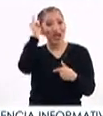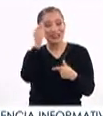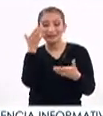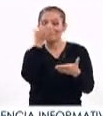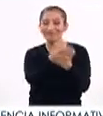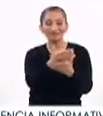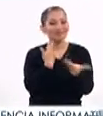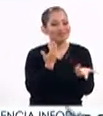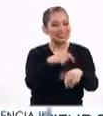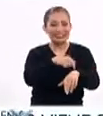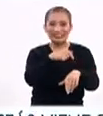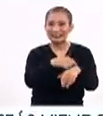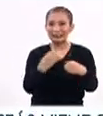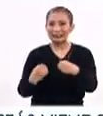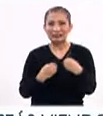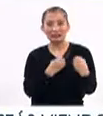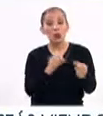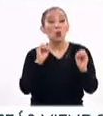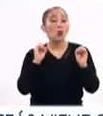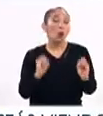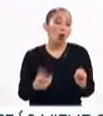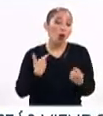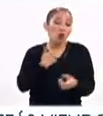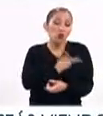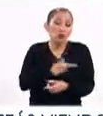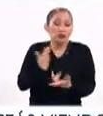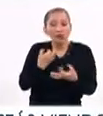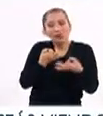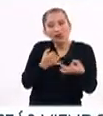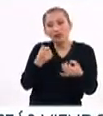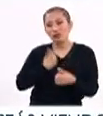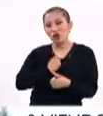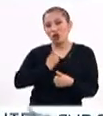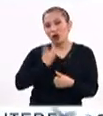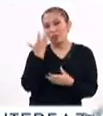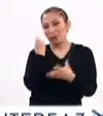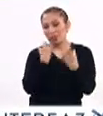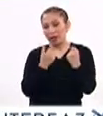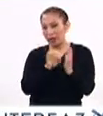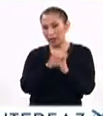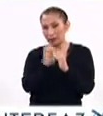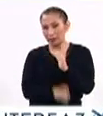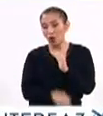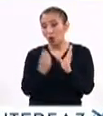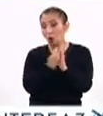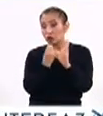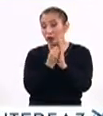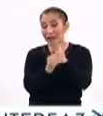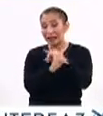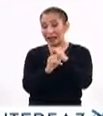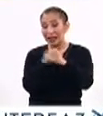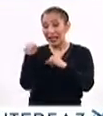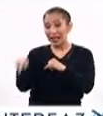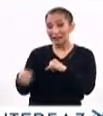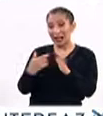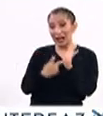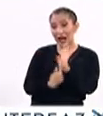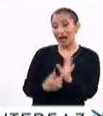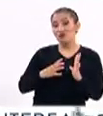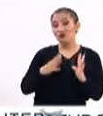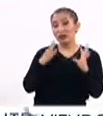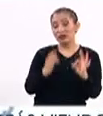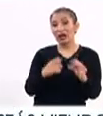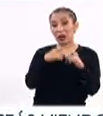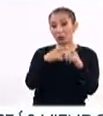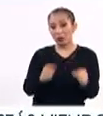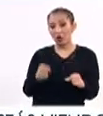de asistir en un horario fijo o simplemente gustan de ser autodidactas. Un ejemplo sobre cursos en línea son los que ofrece la